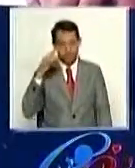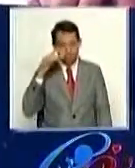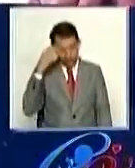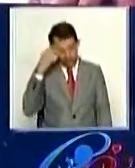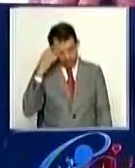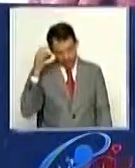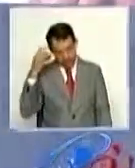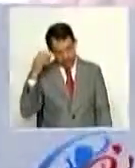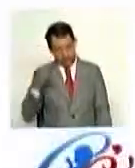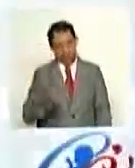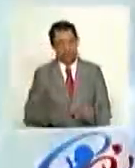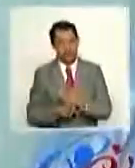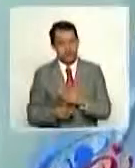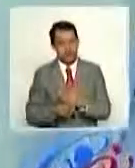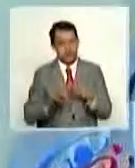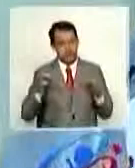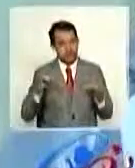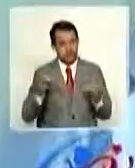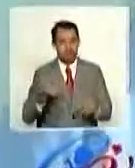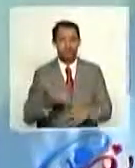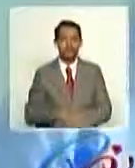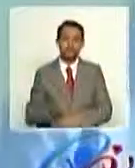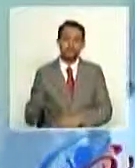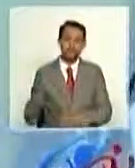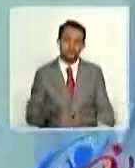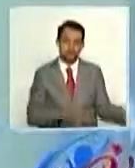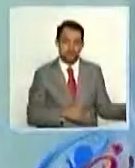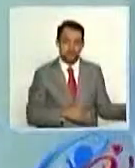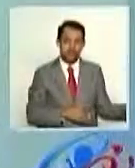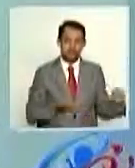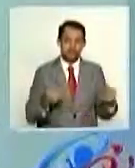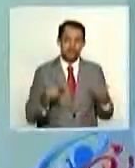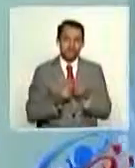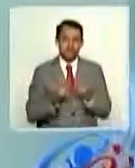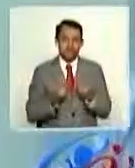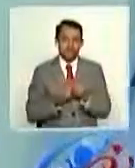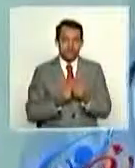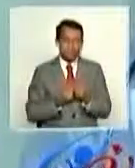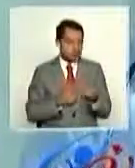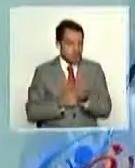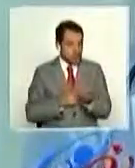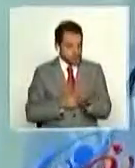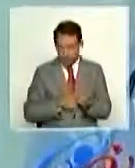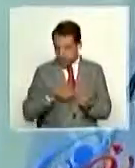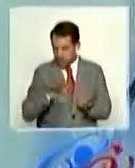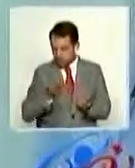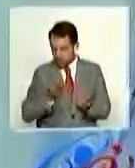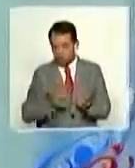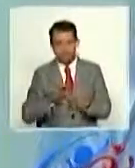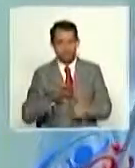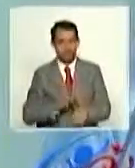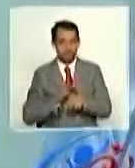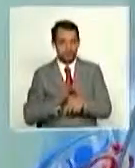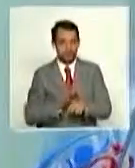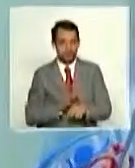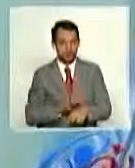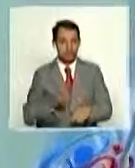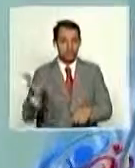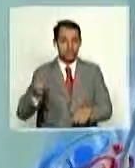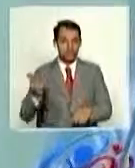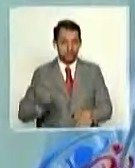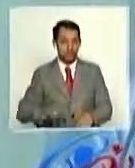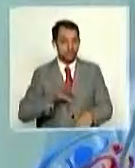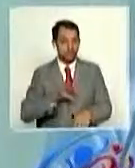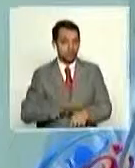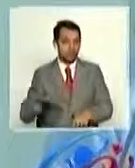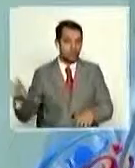migrañas constantes. Una de las apoyos diagnósticos que nosotros insistimos que deberían de tener muchos pacientes o la